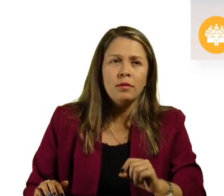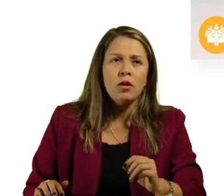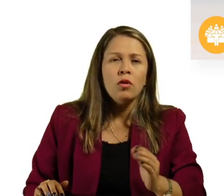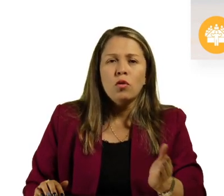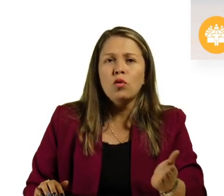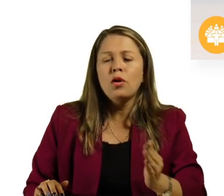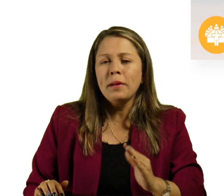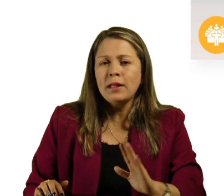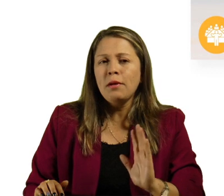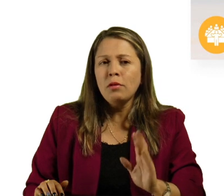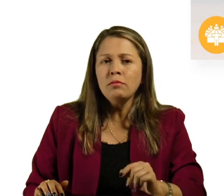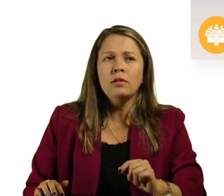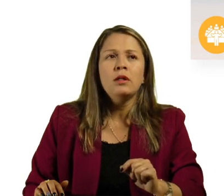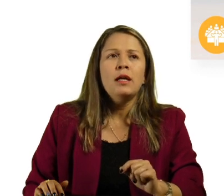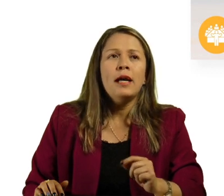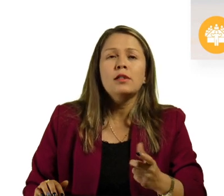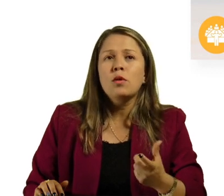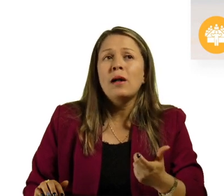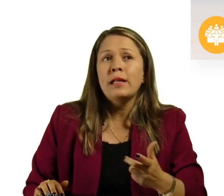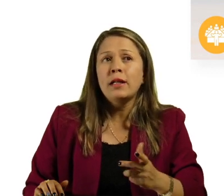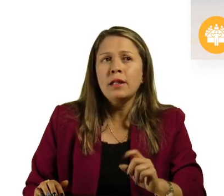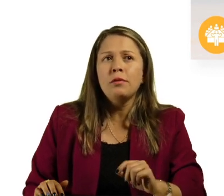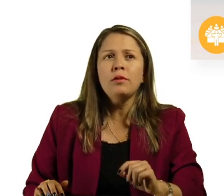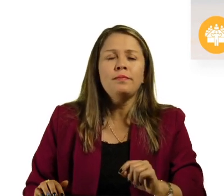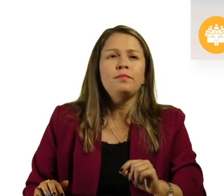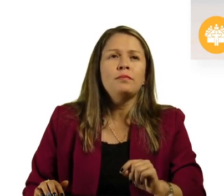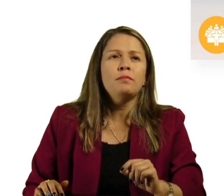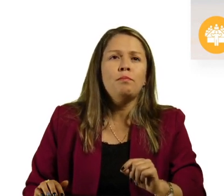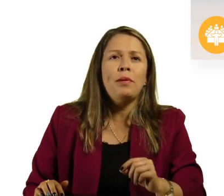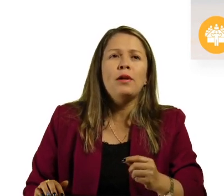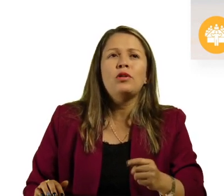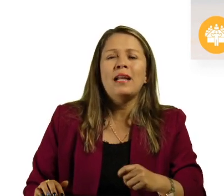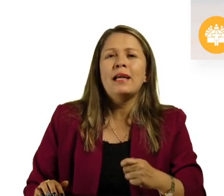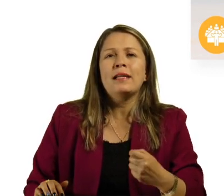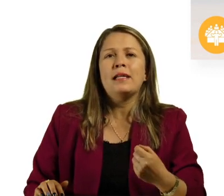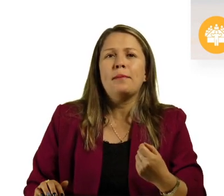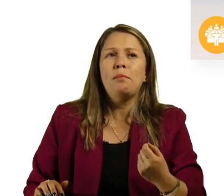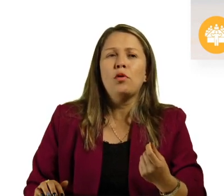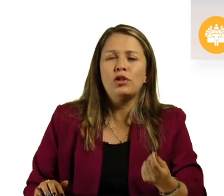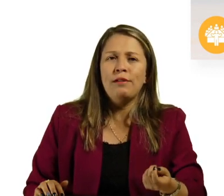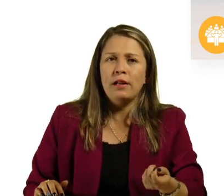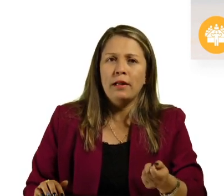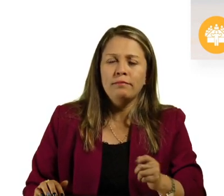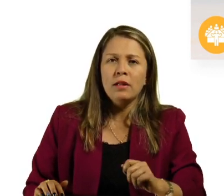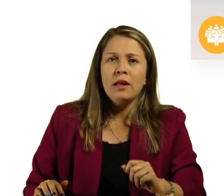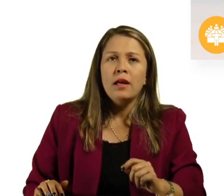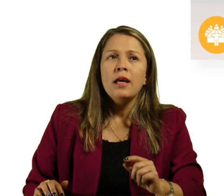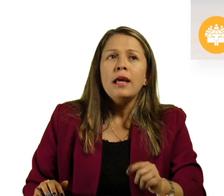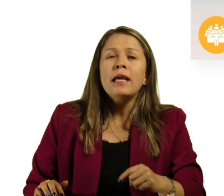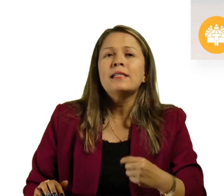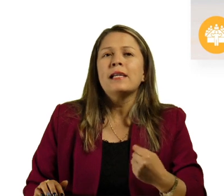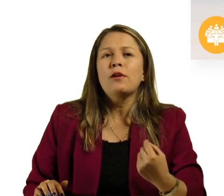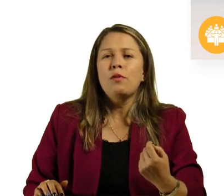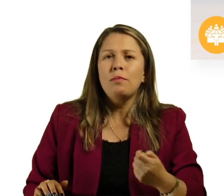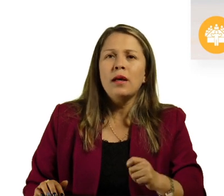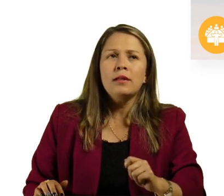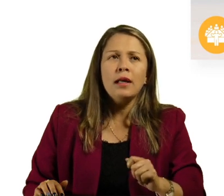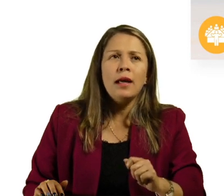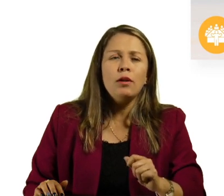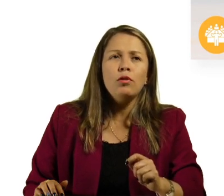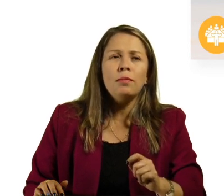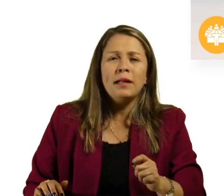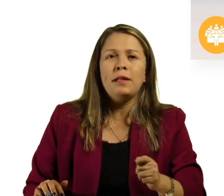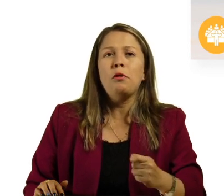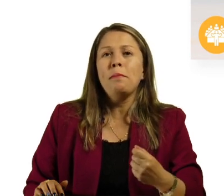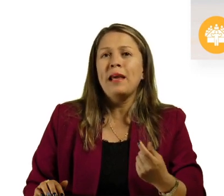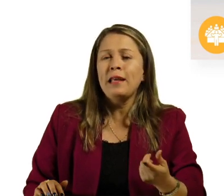lograr. Un objetivo es cualitativo, pero tiene que ser posible. Y se convierte